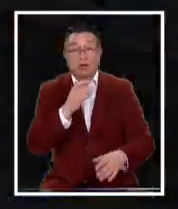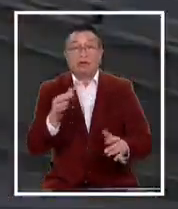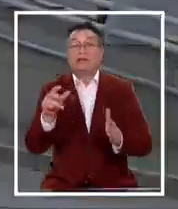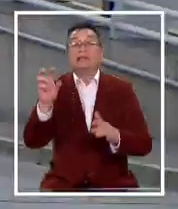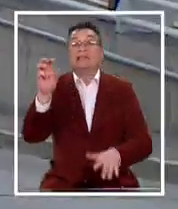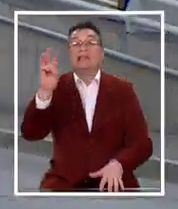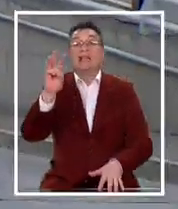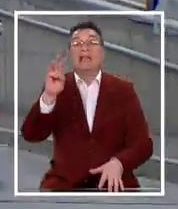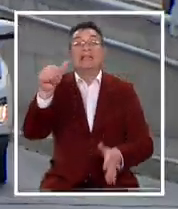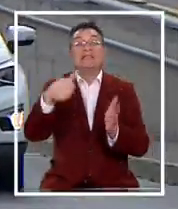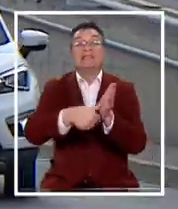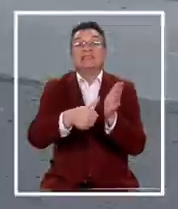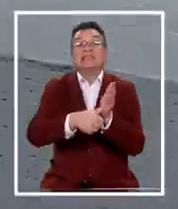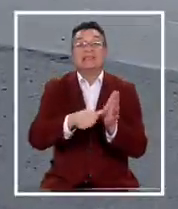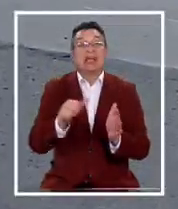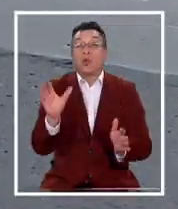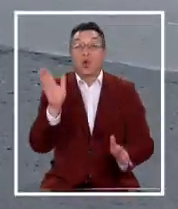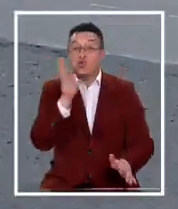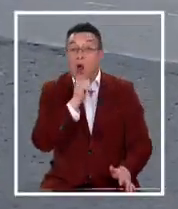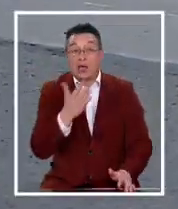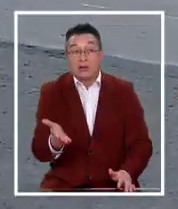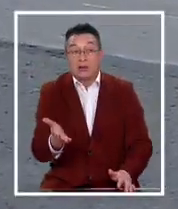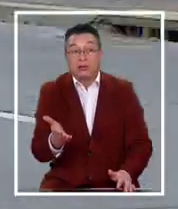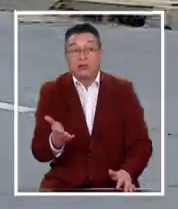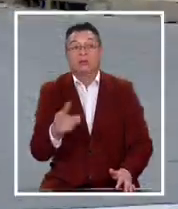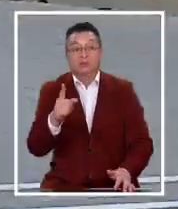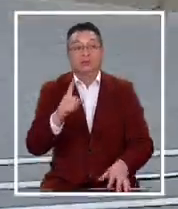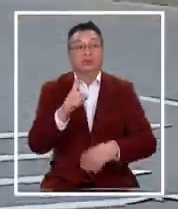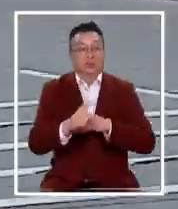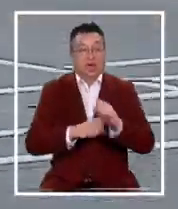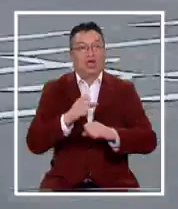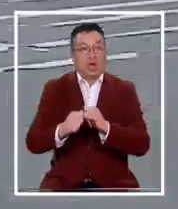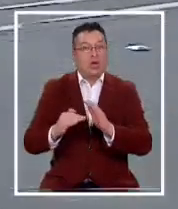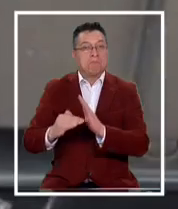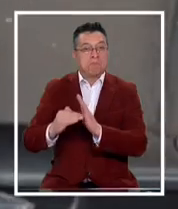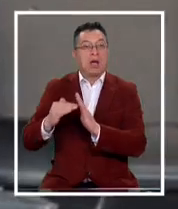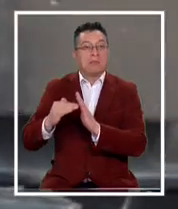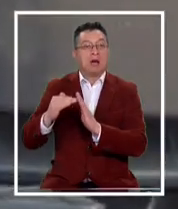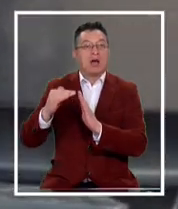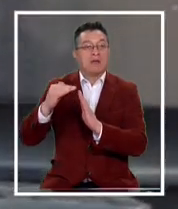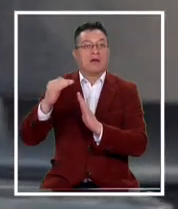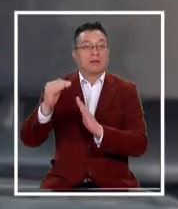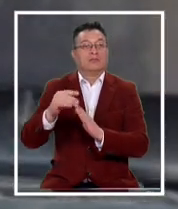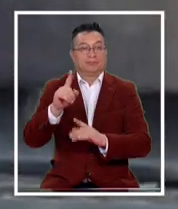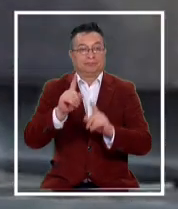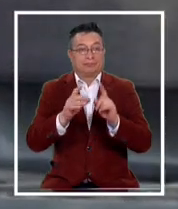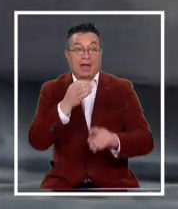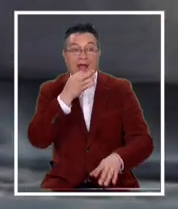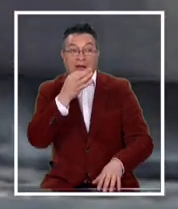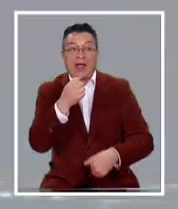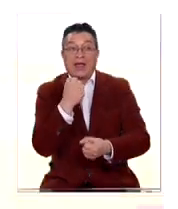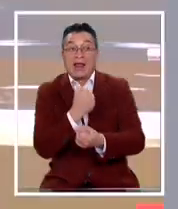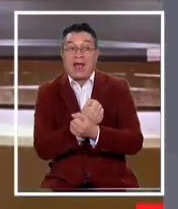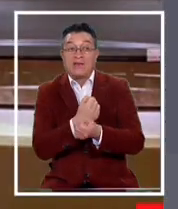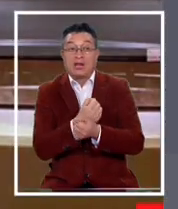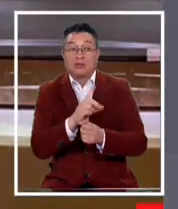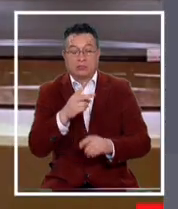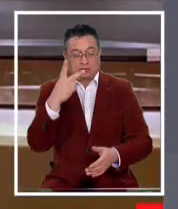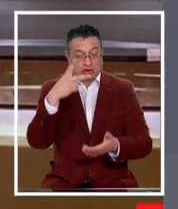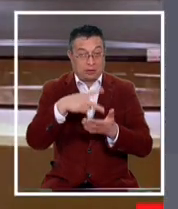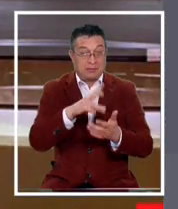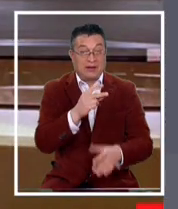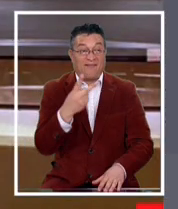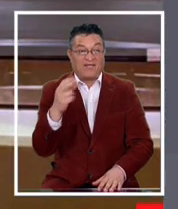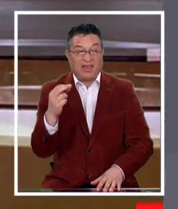seguros. Lo cierto es que este es un delito que cada año ha ido en aumento. Según cifras de Carabineros, al menos durante el